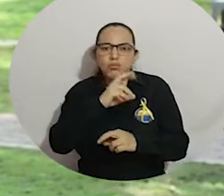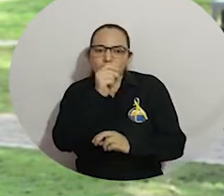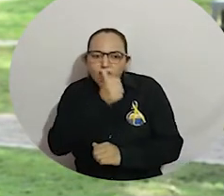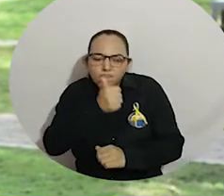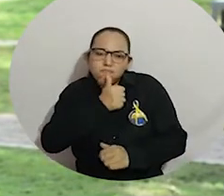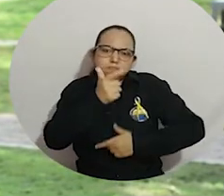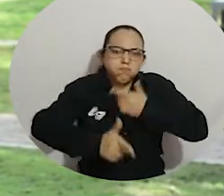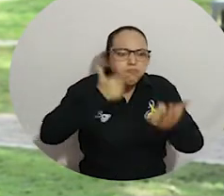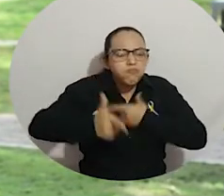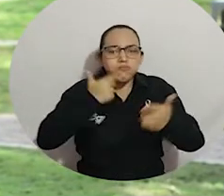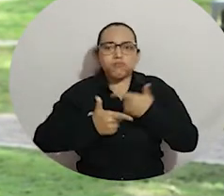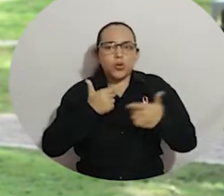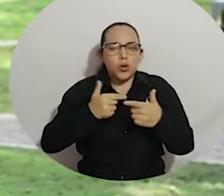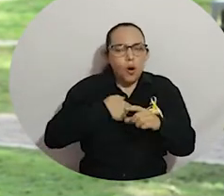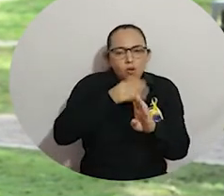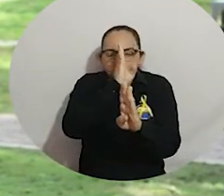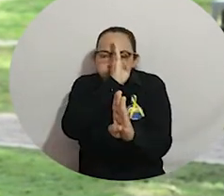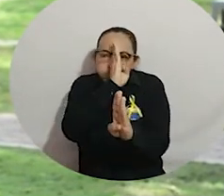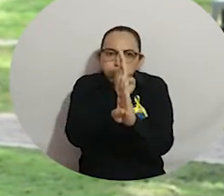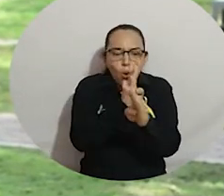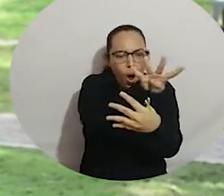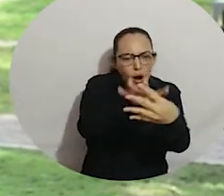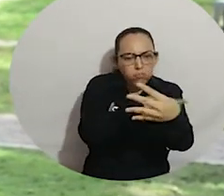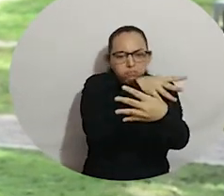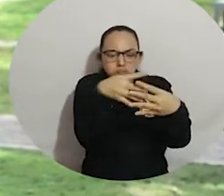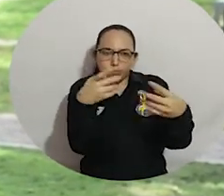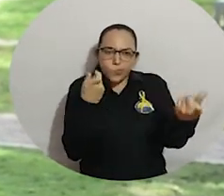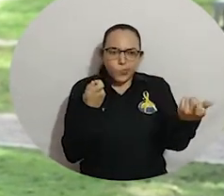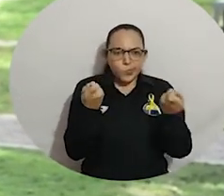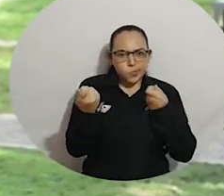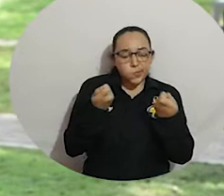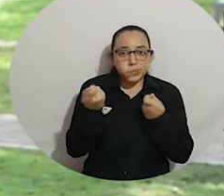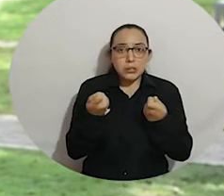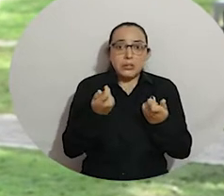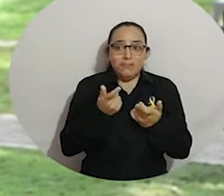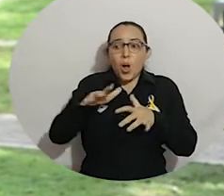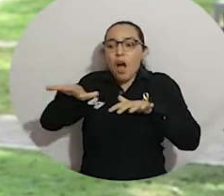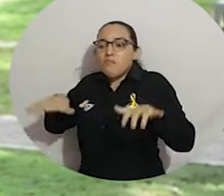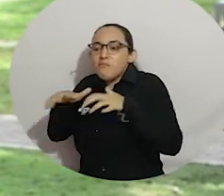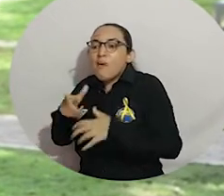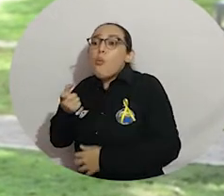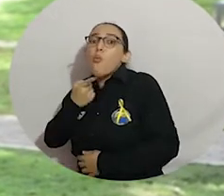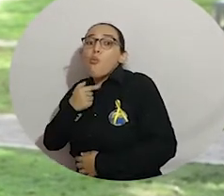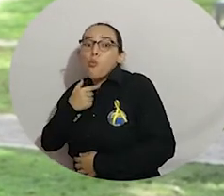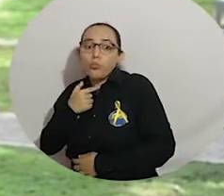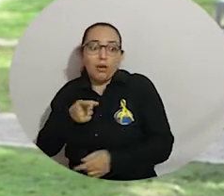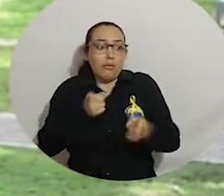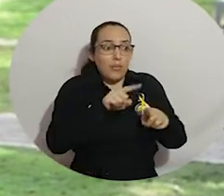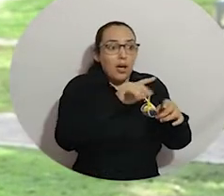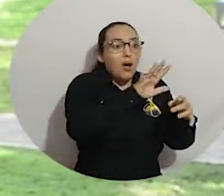su tolerancia, su dedicación y su repartición de tiempo, porque entre